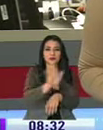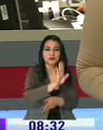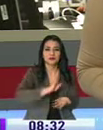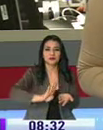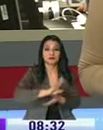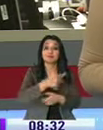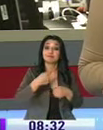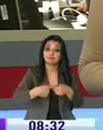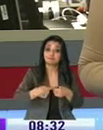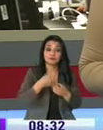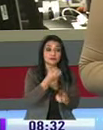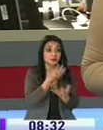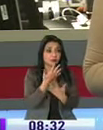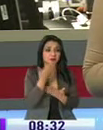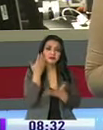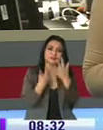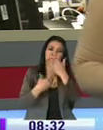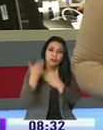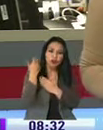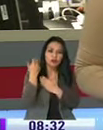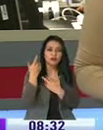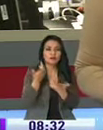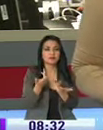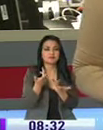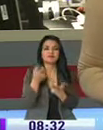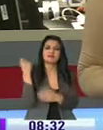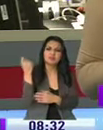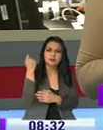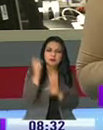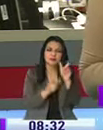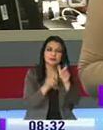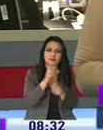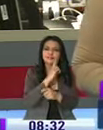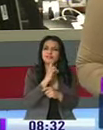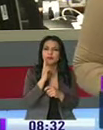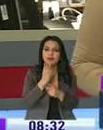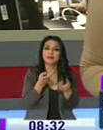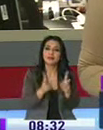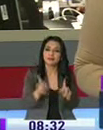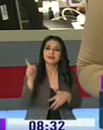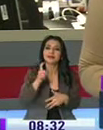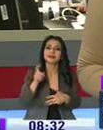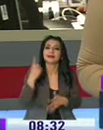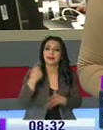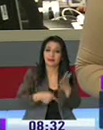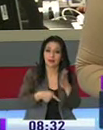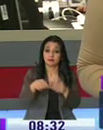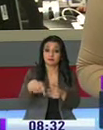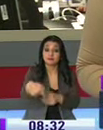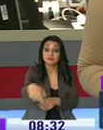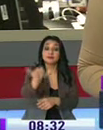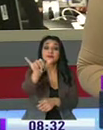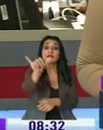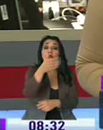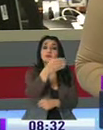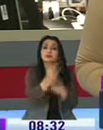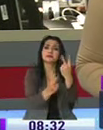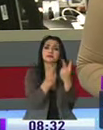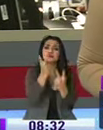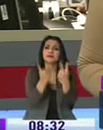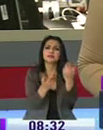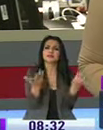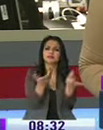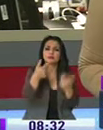capital para saber sus historias, pero también sus necesidades. Este fin de semana, recuerden amigos televidentes, que vamos a estar en el portal